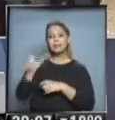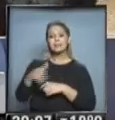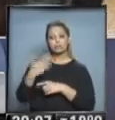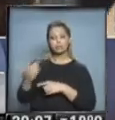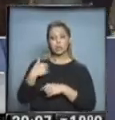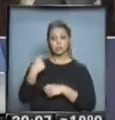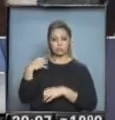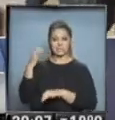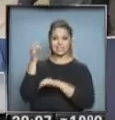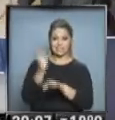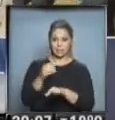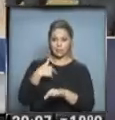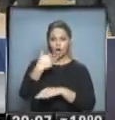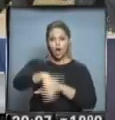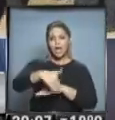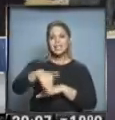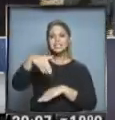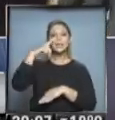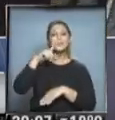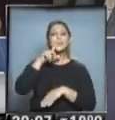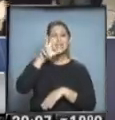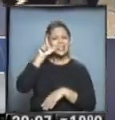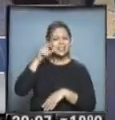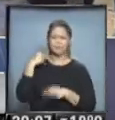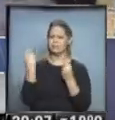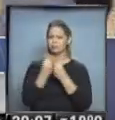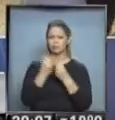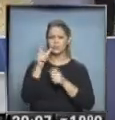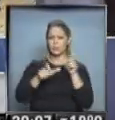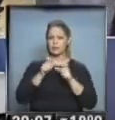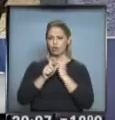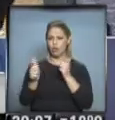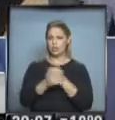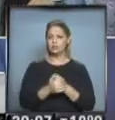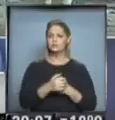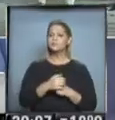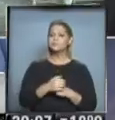más, cuando llegamos, cuando esta calle Mitre era una marea humana, y nos decía lo siguiente.